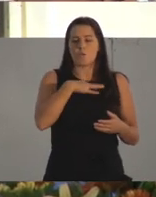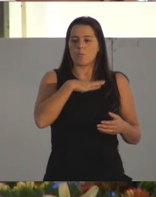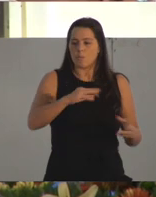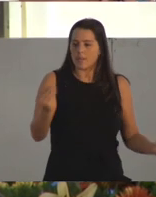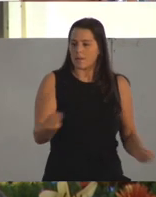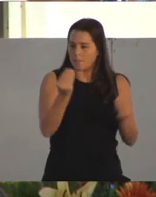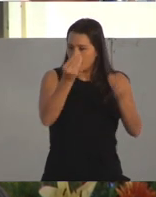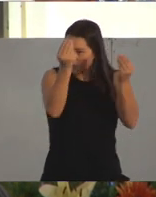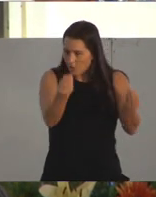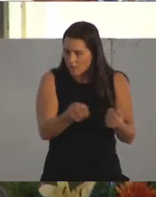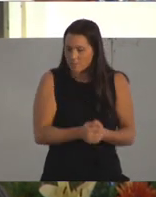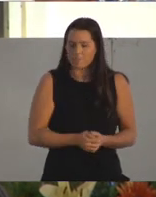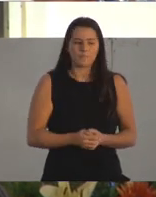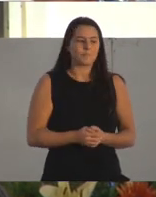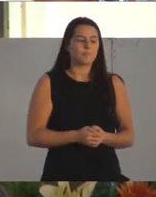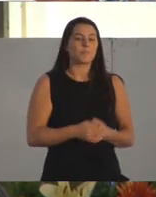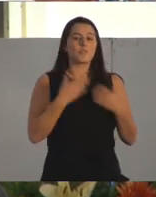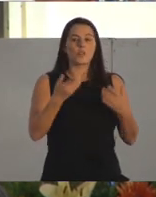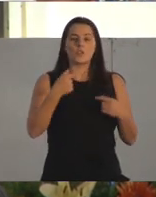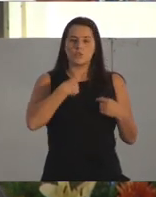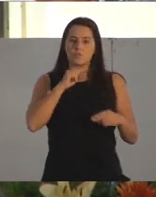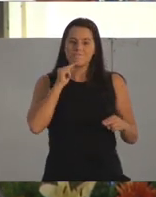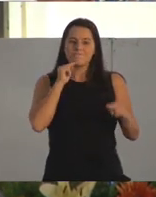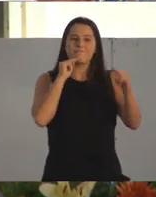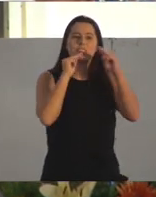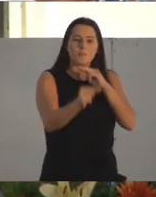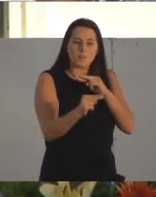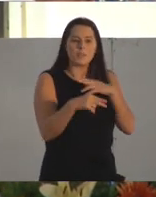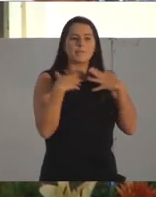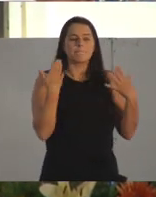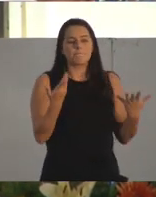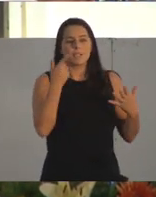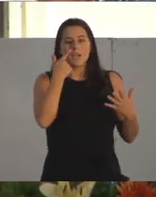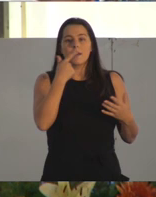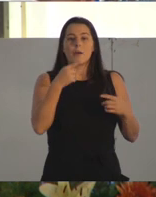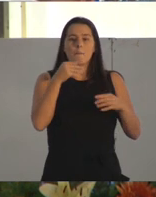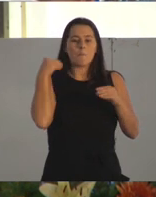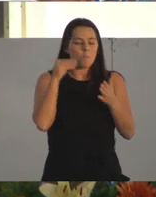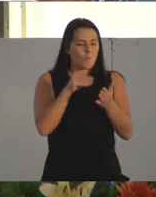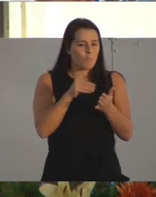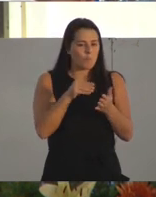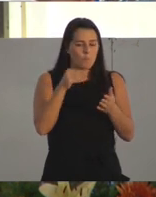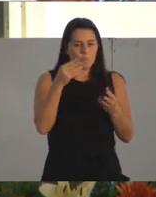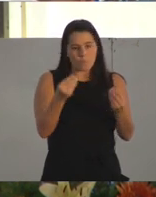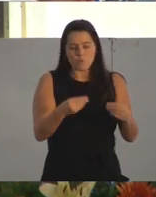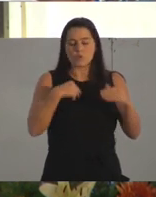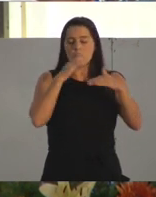Y no tengo una contestación para esto, porque son una serie de procesos los que producen estas situaciones de